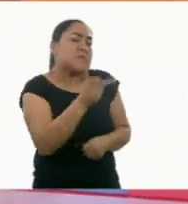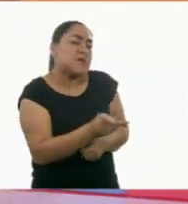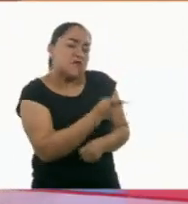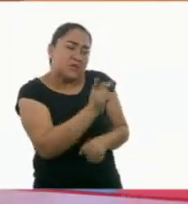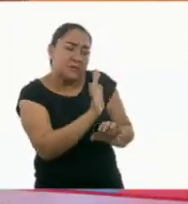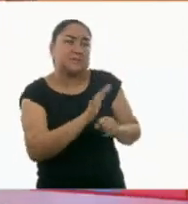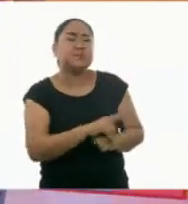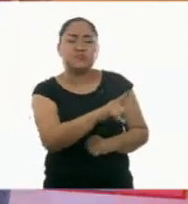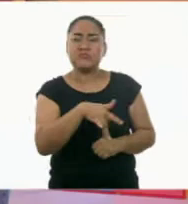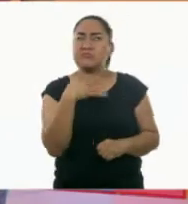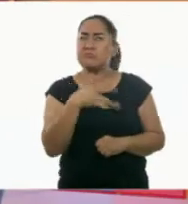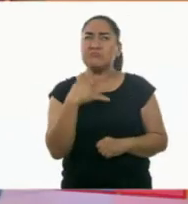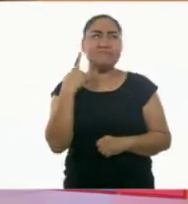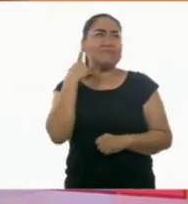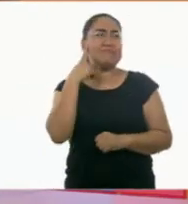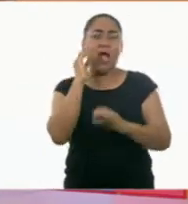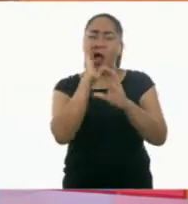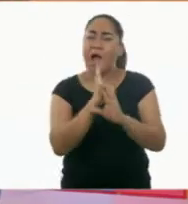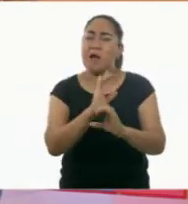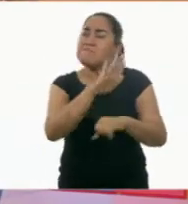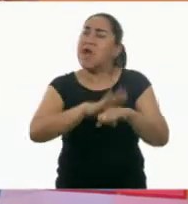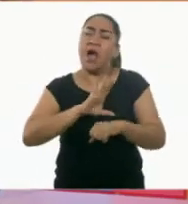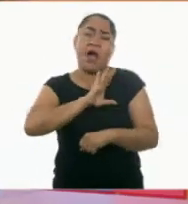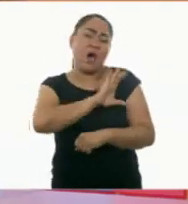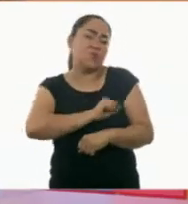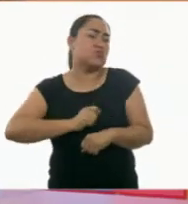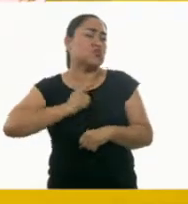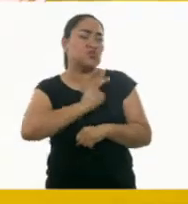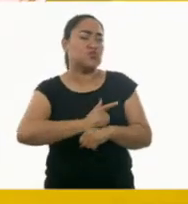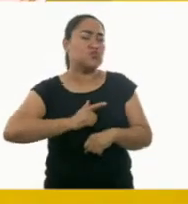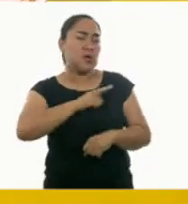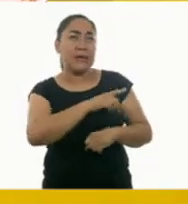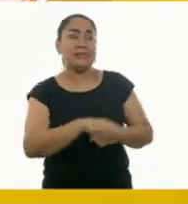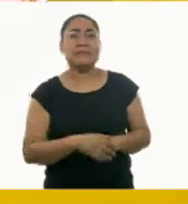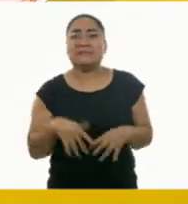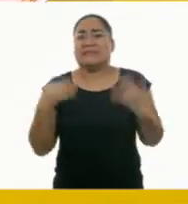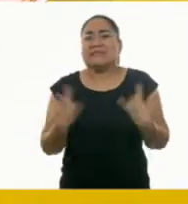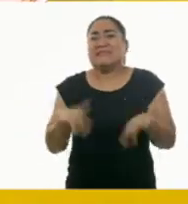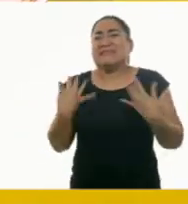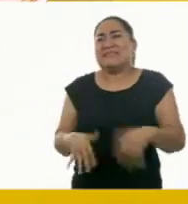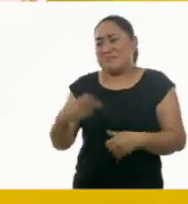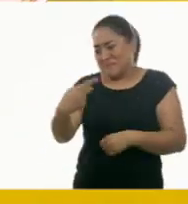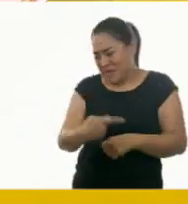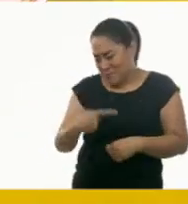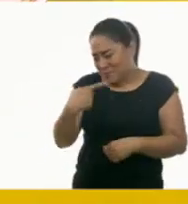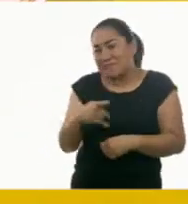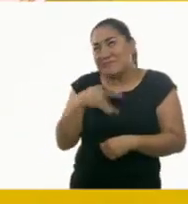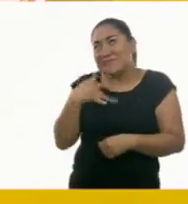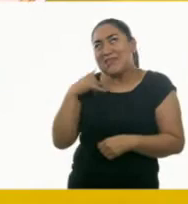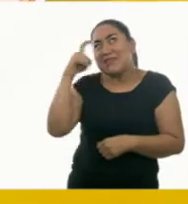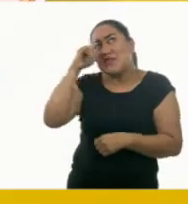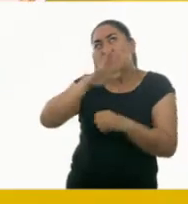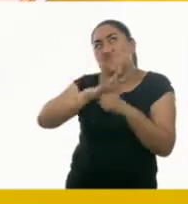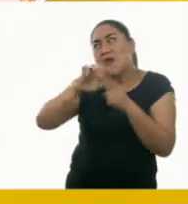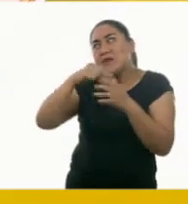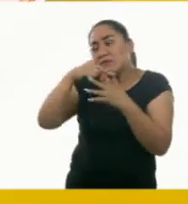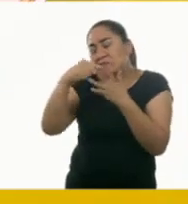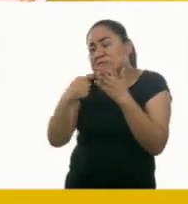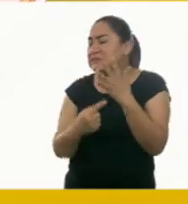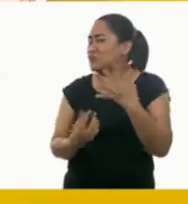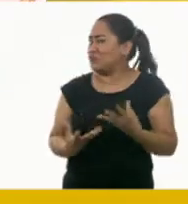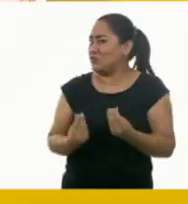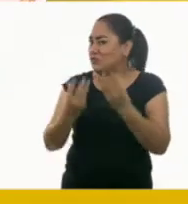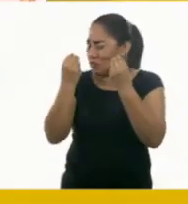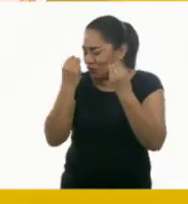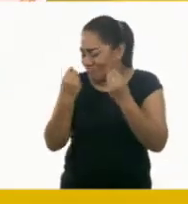tienes alguna canción infantil que te guste mucho? ¡Qué pregunta tan difícil, profe! La verdad es que tengo muchas